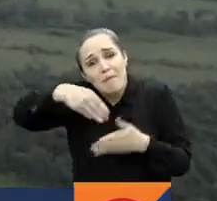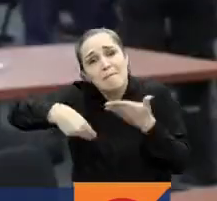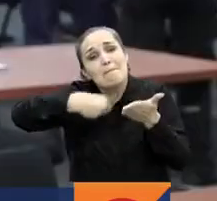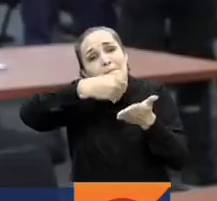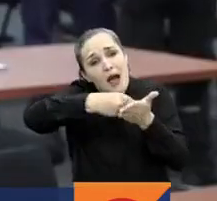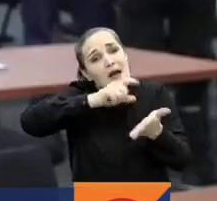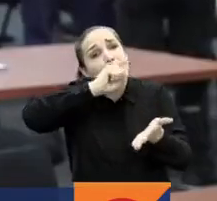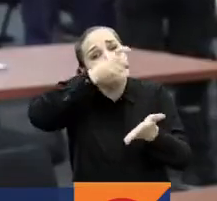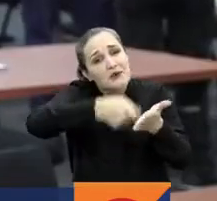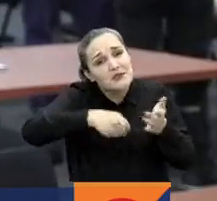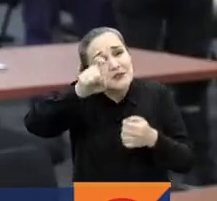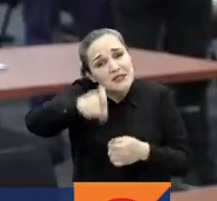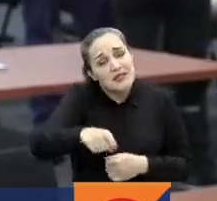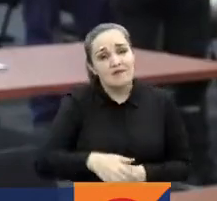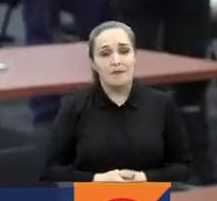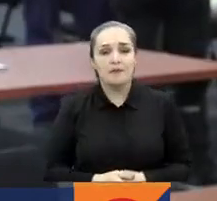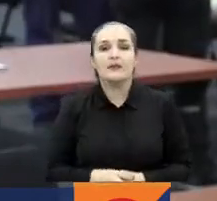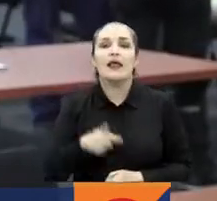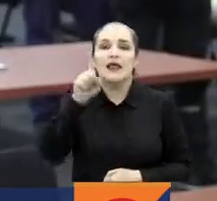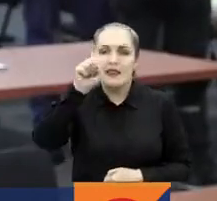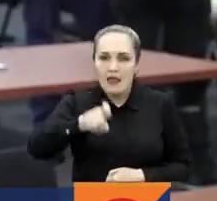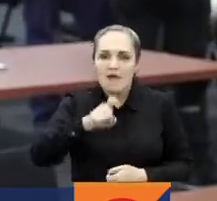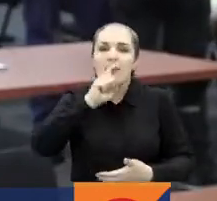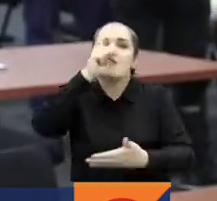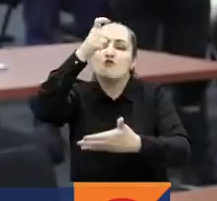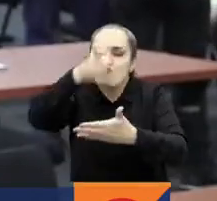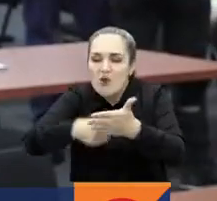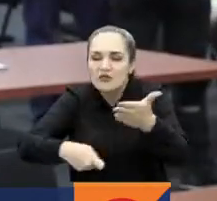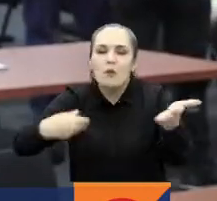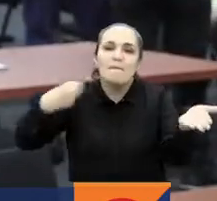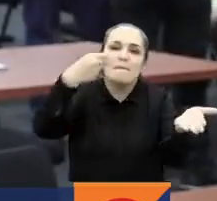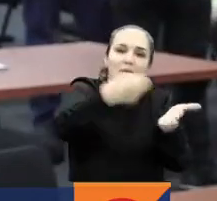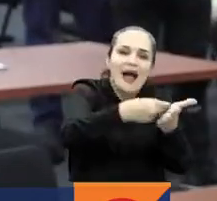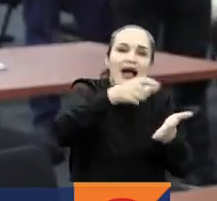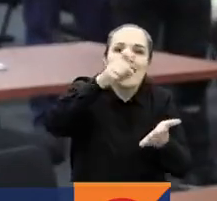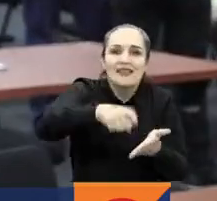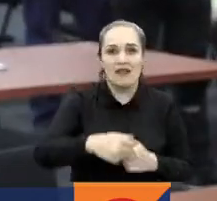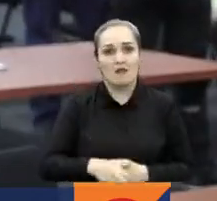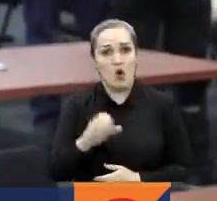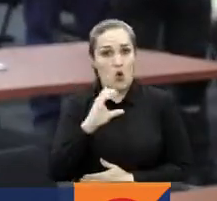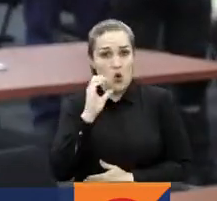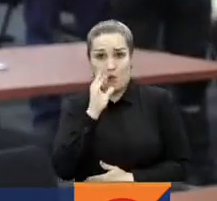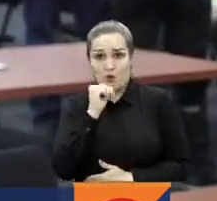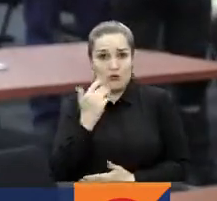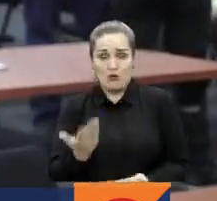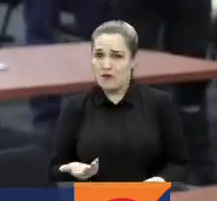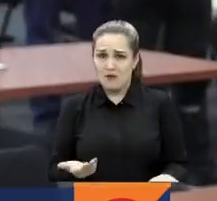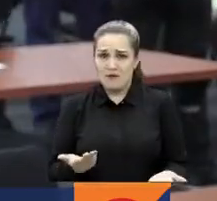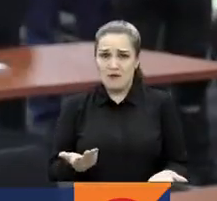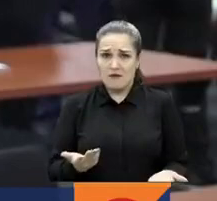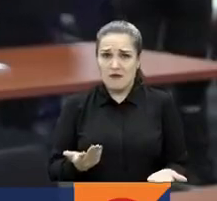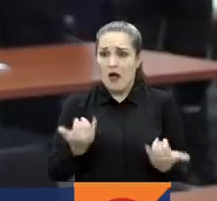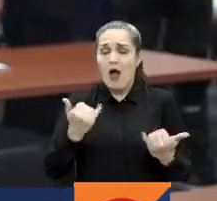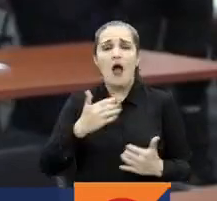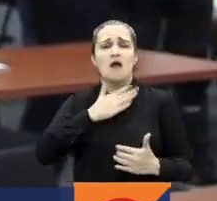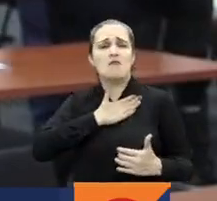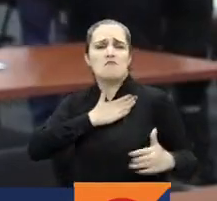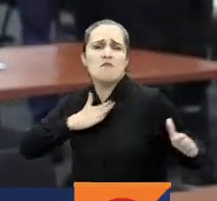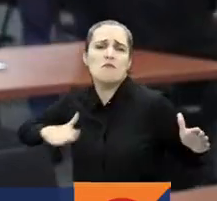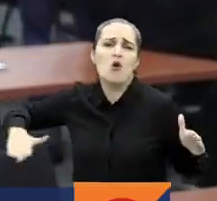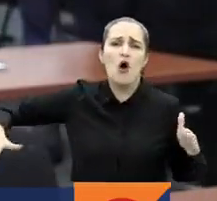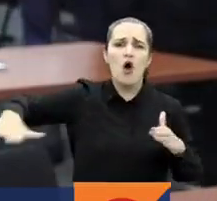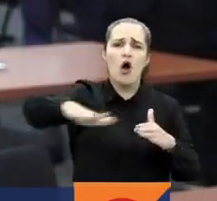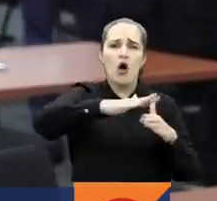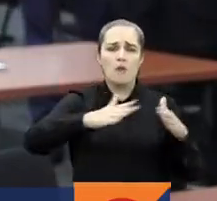esos terrenos. Hay que pagar impuestos de la tierra. Colombia no paga impuestos. En Colombia la gente dueña de grandes,